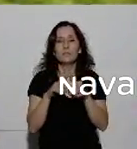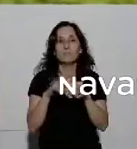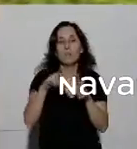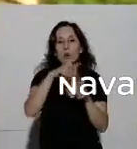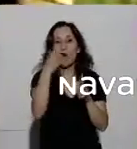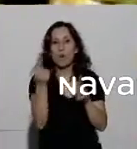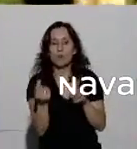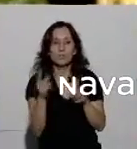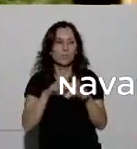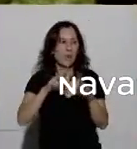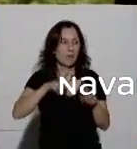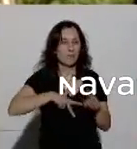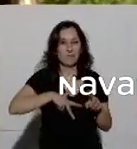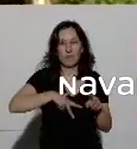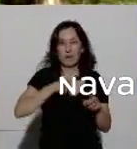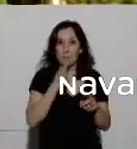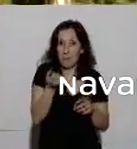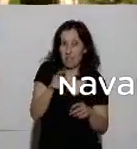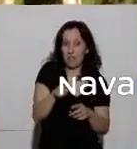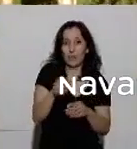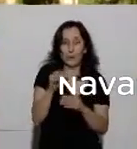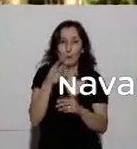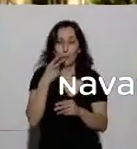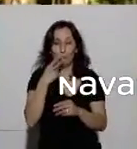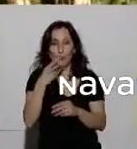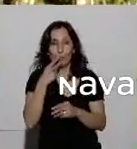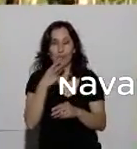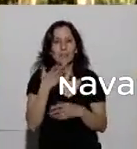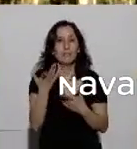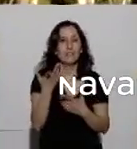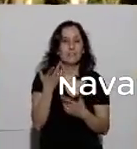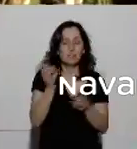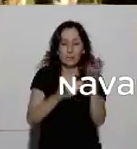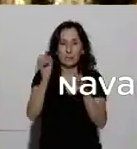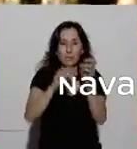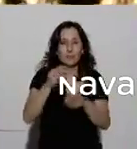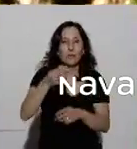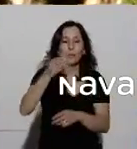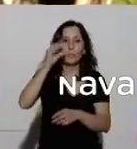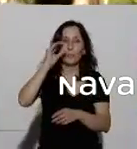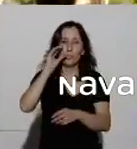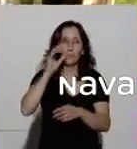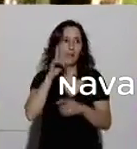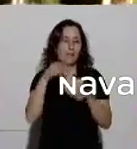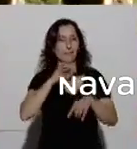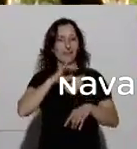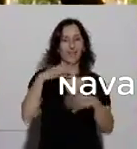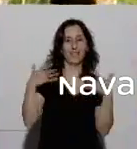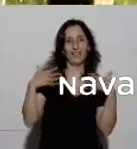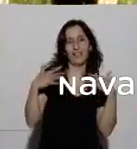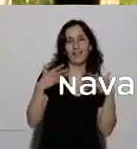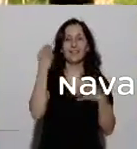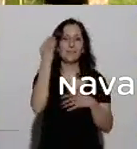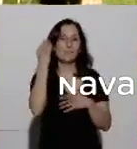poco el equivalente a la marihuana y donde beberían sus primeras infusiones de beleño para ponerse un poco contentas y pensar que